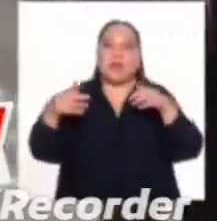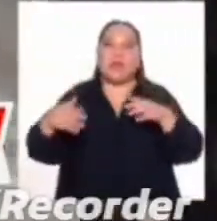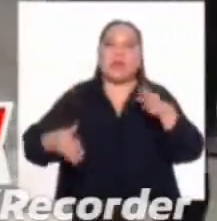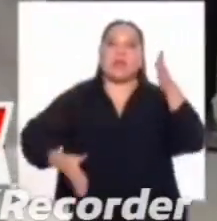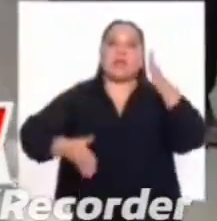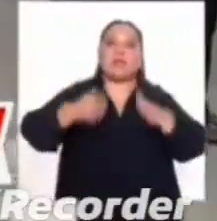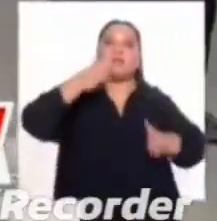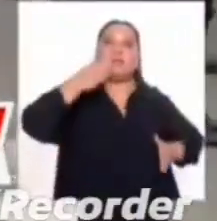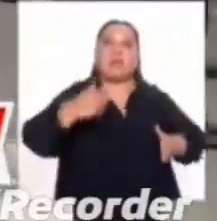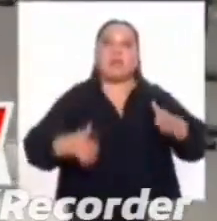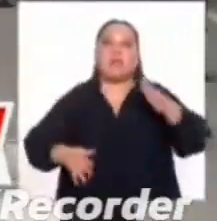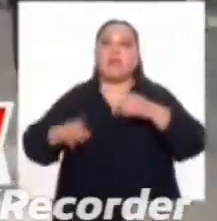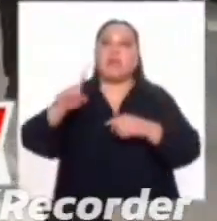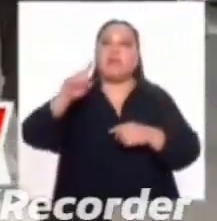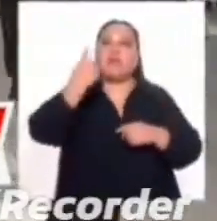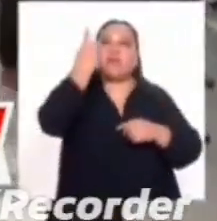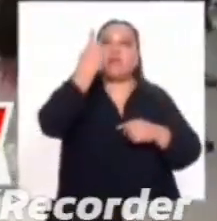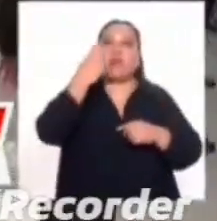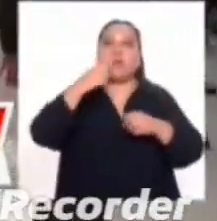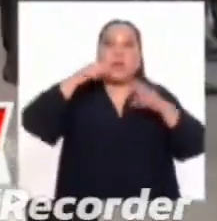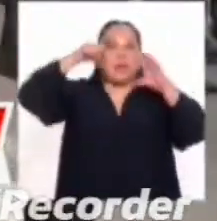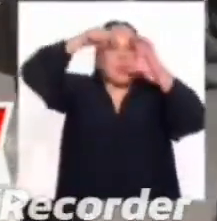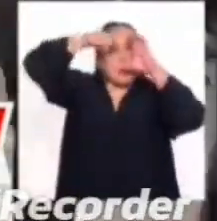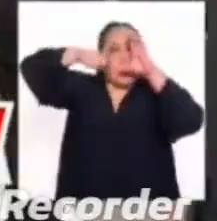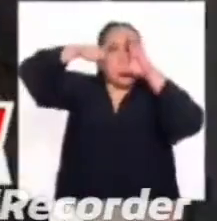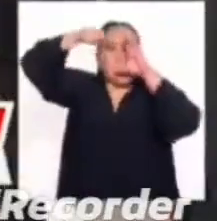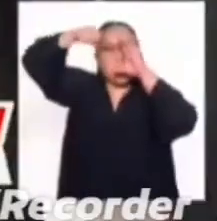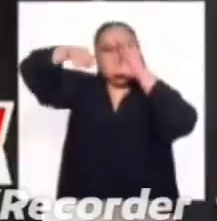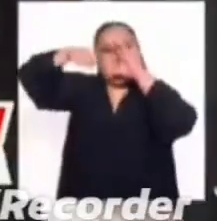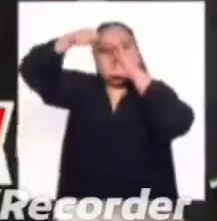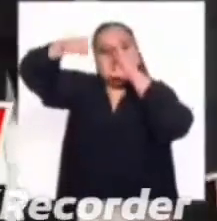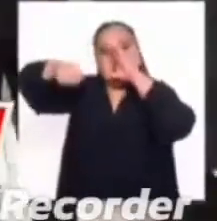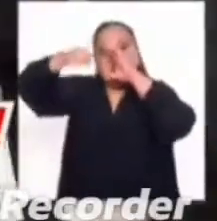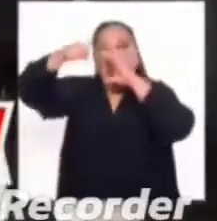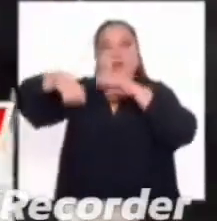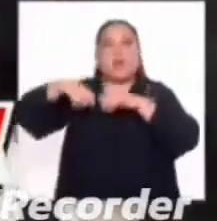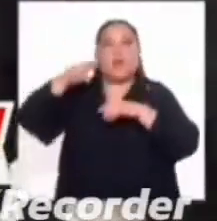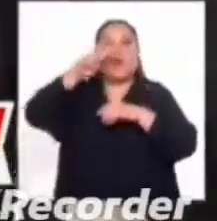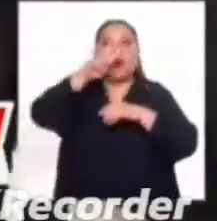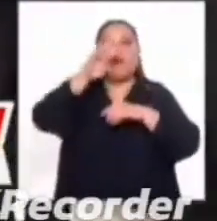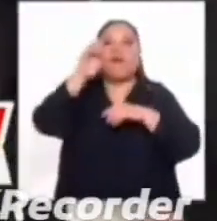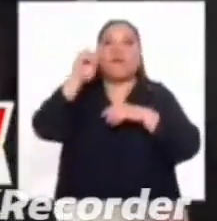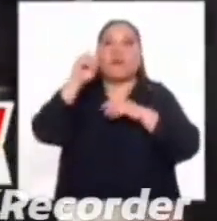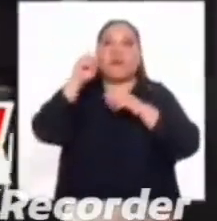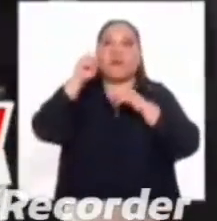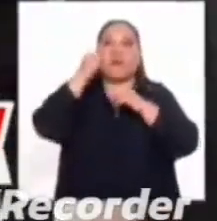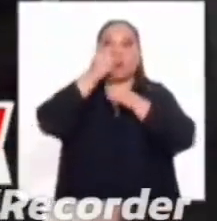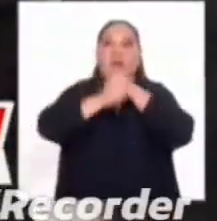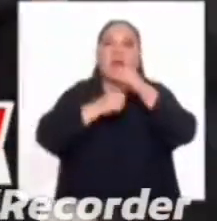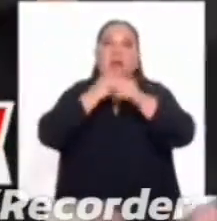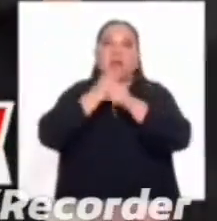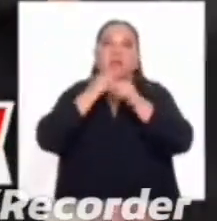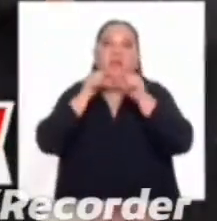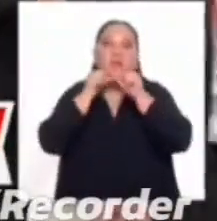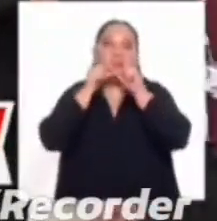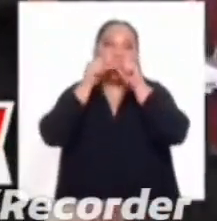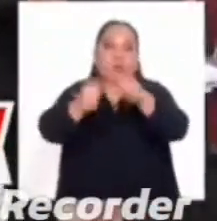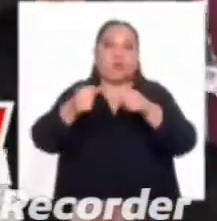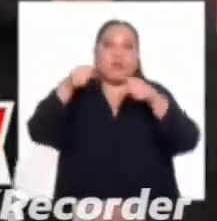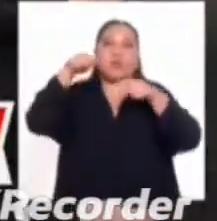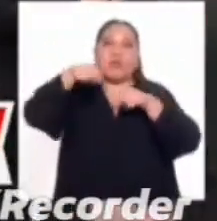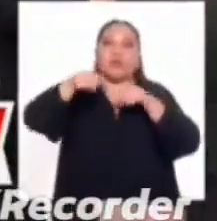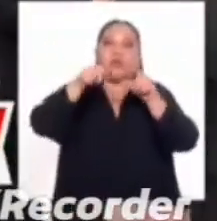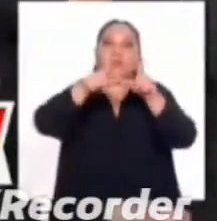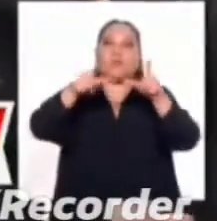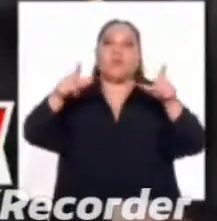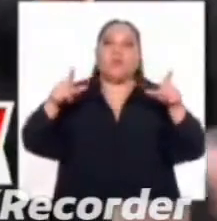año fue el primero en ser televisado por más de 20 años continuos. Esta fue la locación